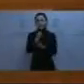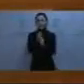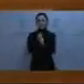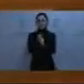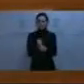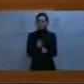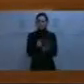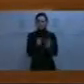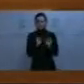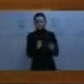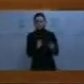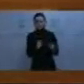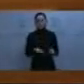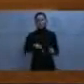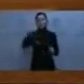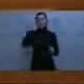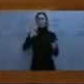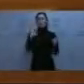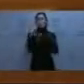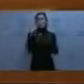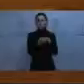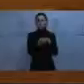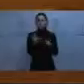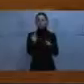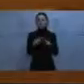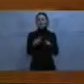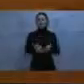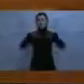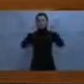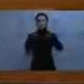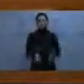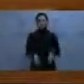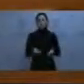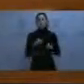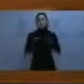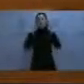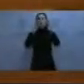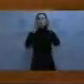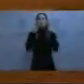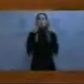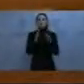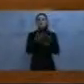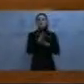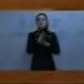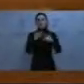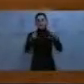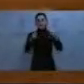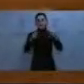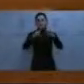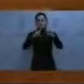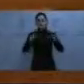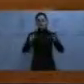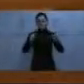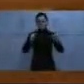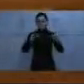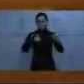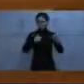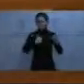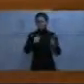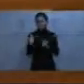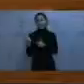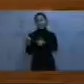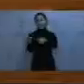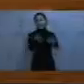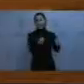El único grupo parlamentario que ha hecho esa renuncia expresa en el Parlamento asturiano. Cada uno